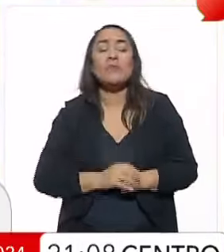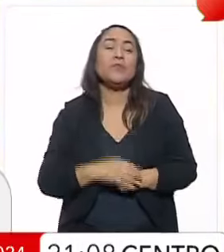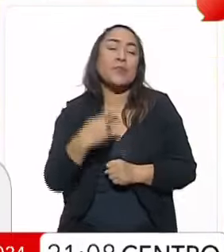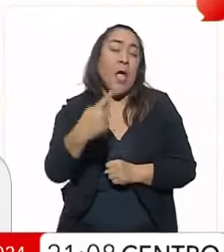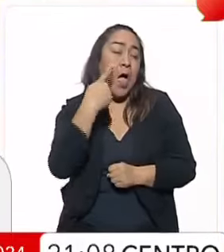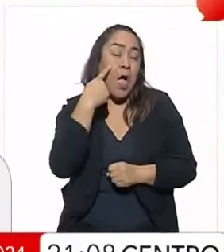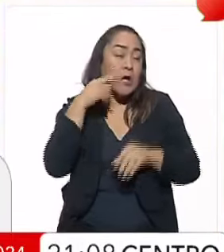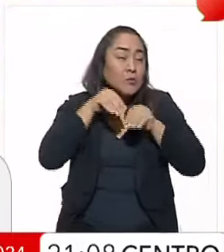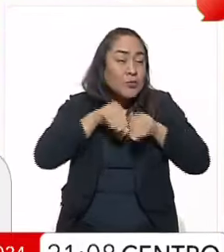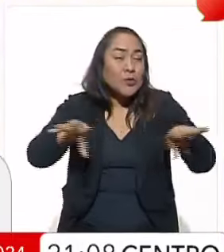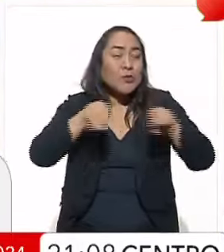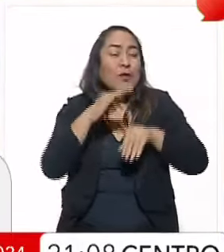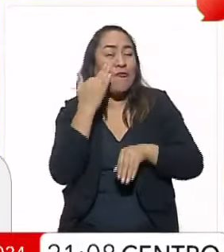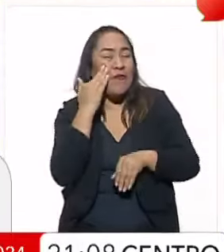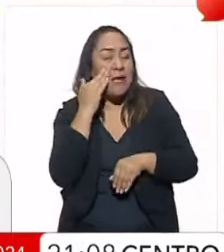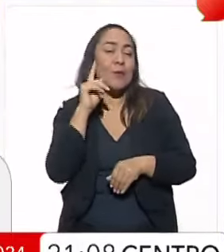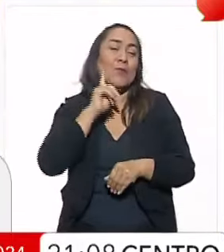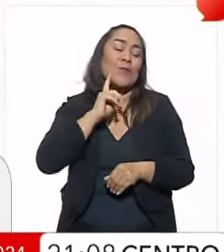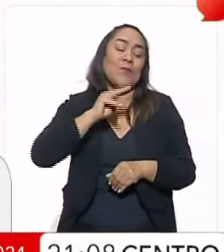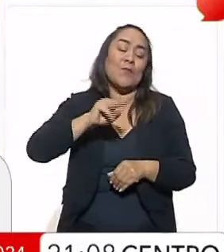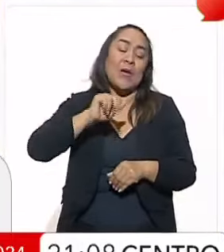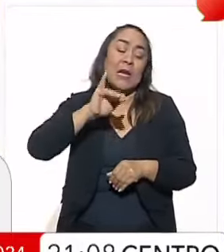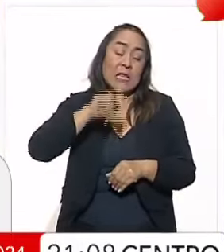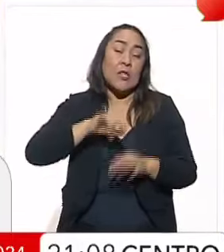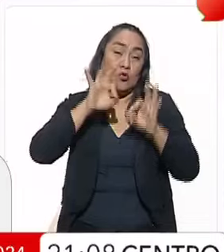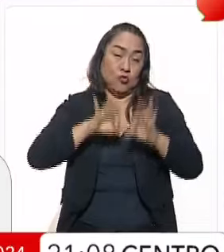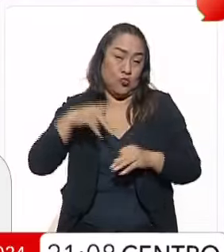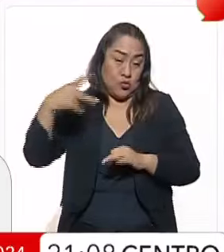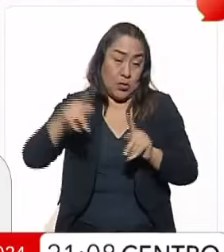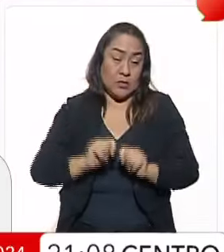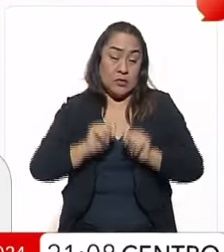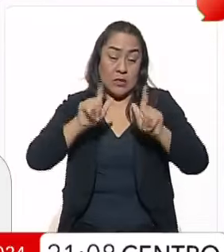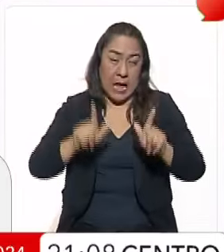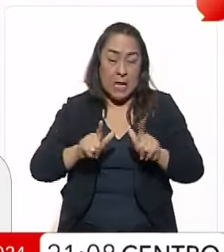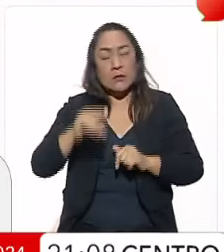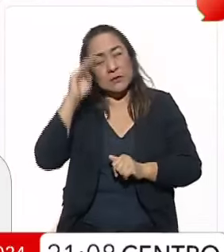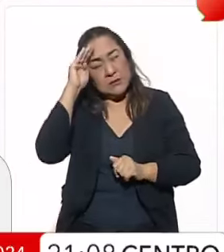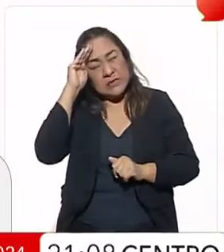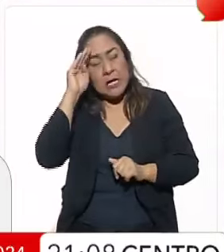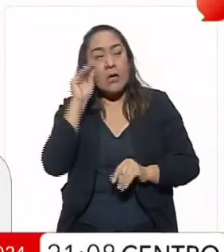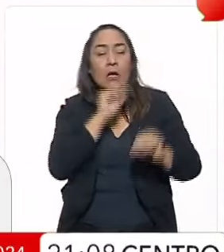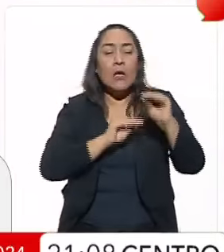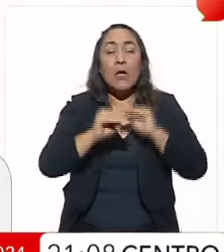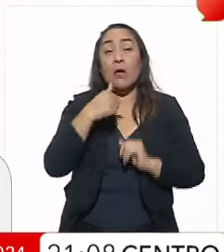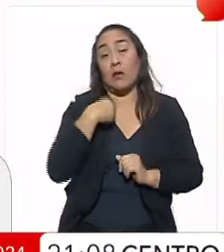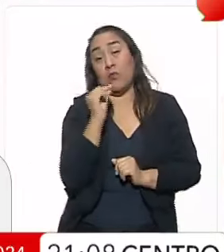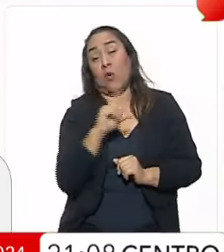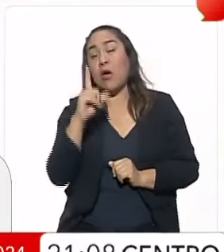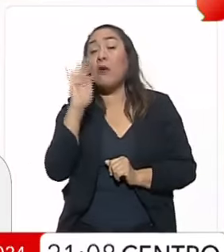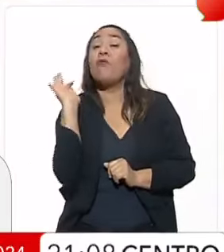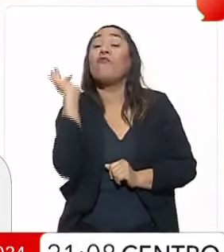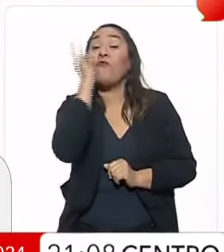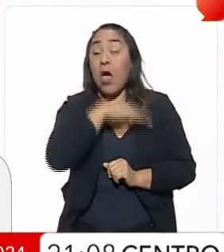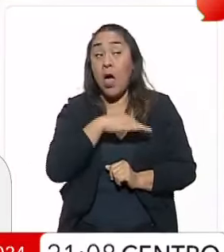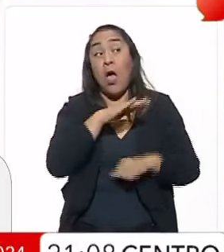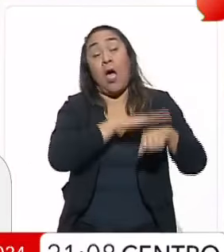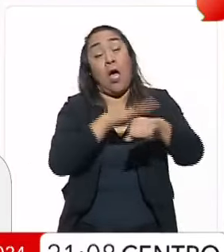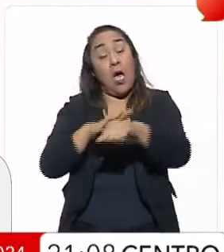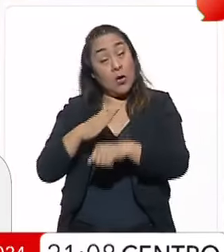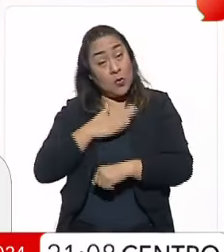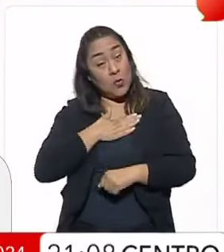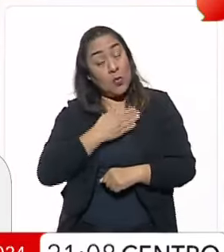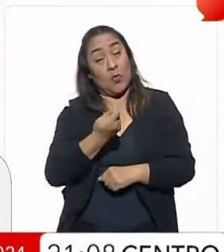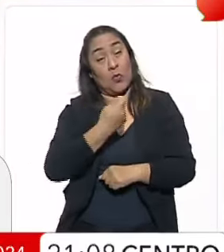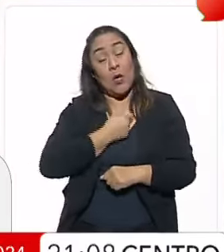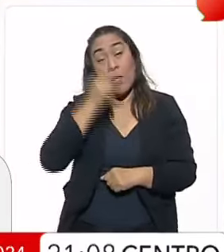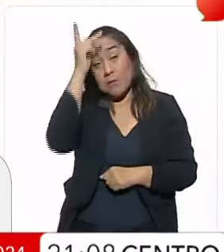redes sociales, Marilyn Karim Cot Medina, originaria de Tlaxcala, construyó un perfil profesional falso en el que aseguraba ser una psiquiatra y